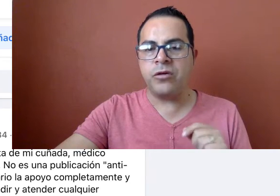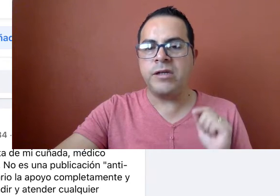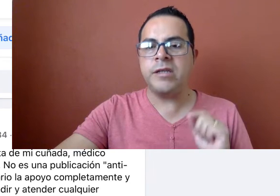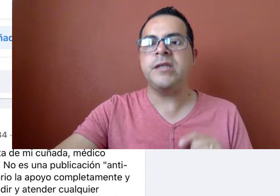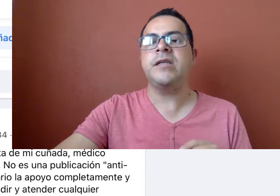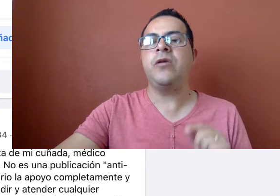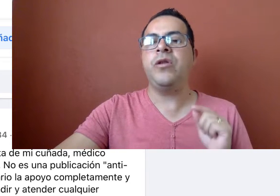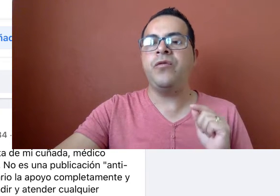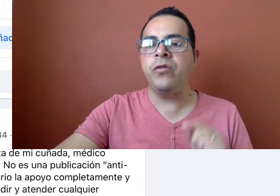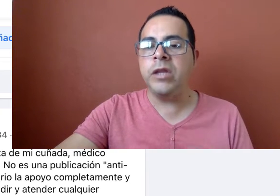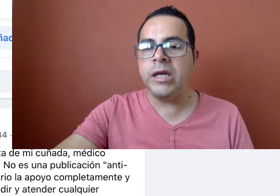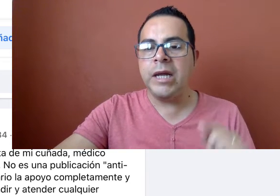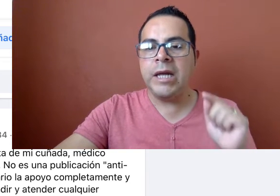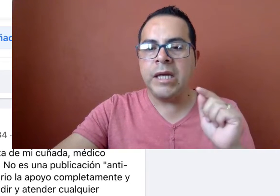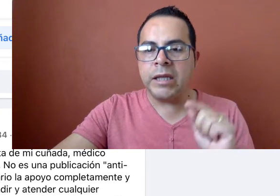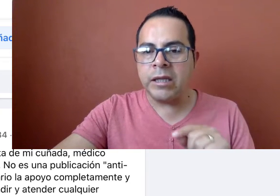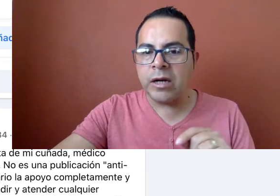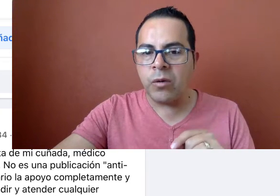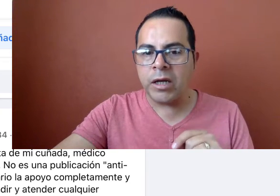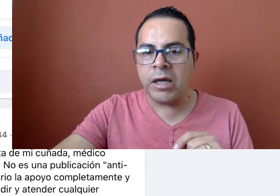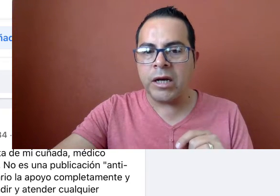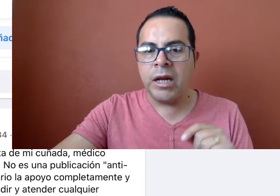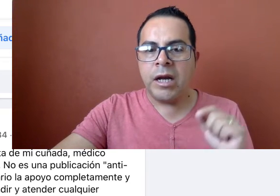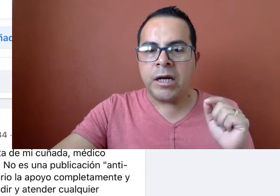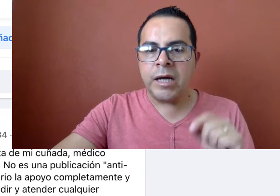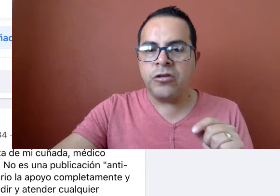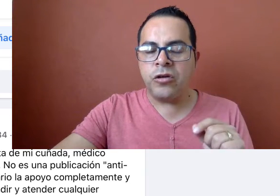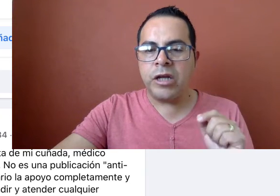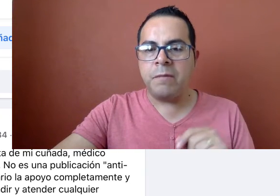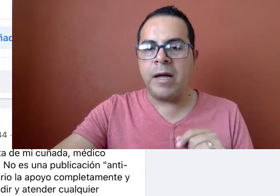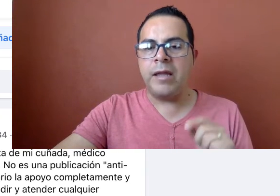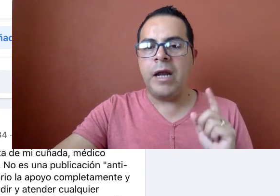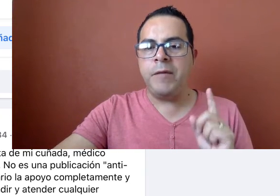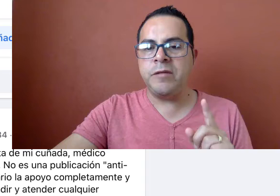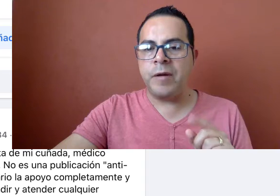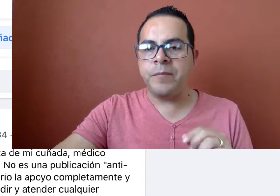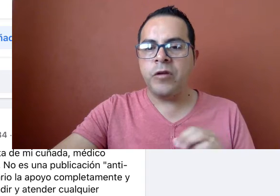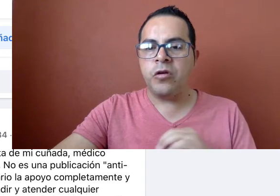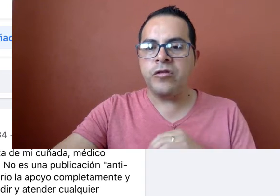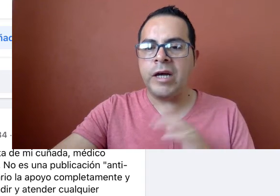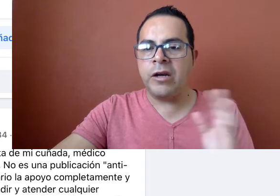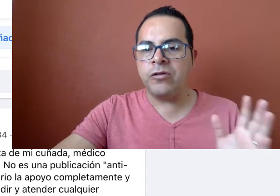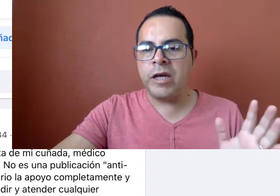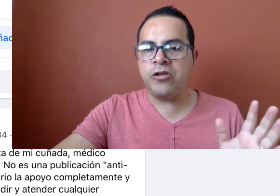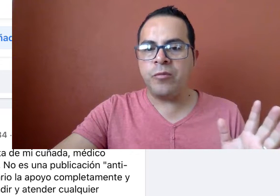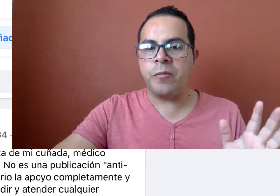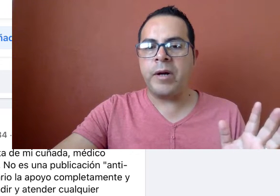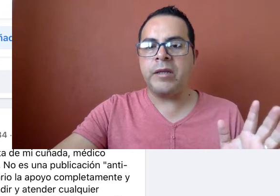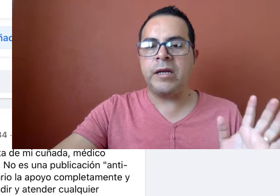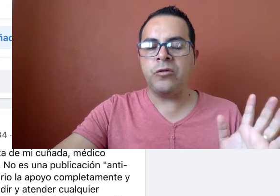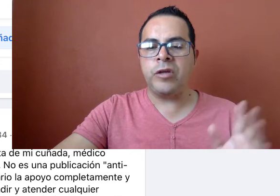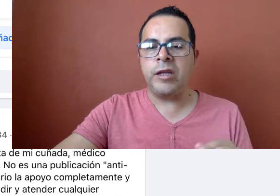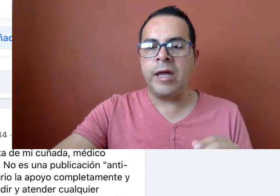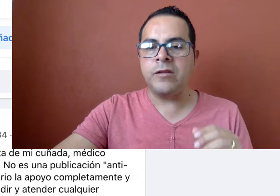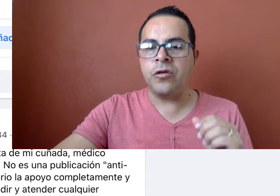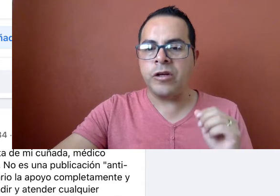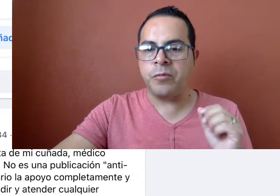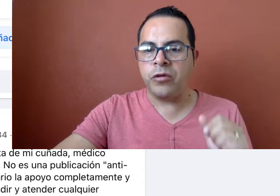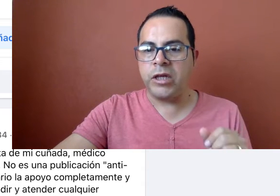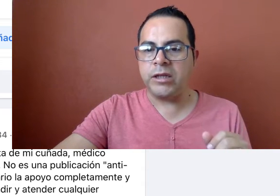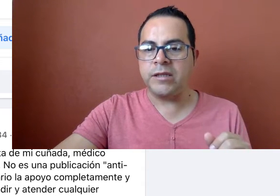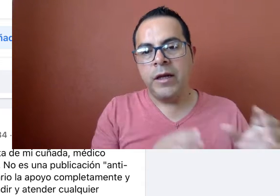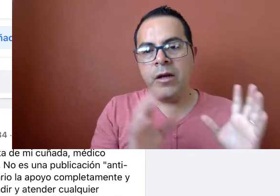misma razón es necesario difundir y atender cualquier reacción derivada de la misma, cosa que no se ha hecho por parte de las